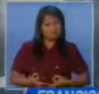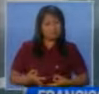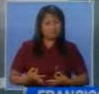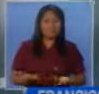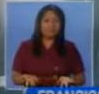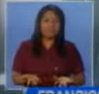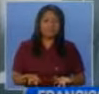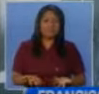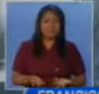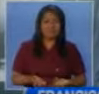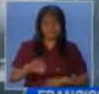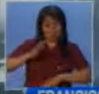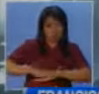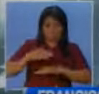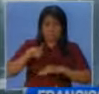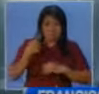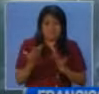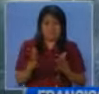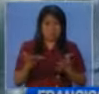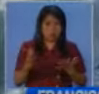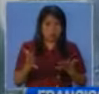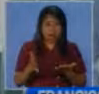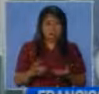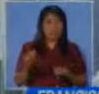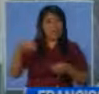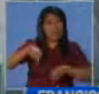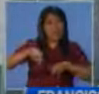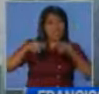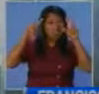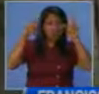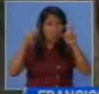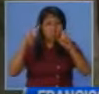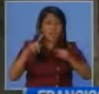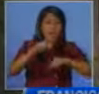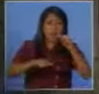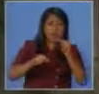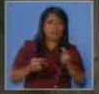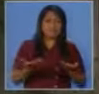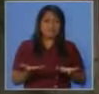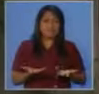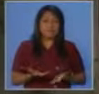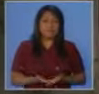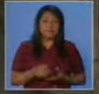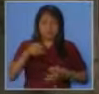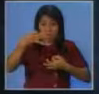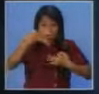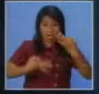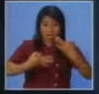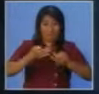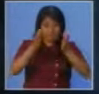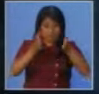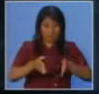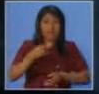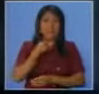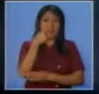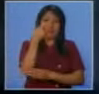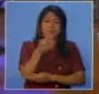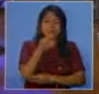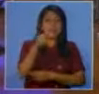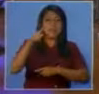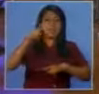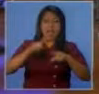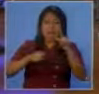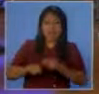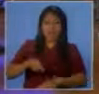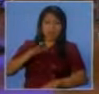nada y está demostrado que no tengo ninguna relación con este caso y sin embargo soy el único que va preso. El fiscal general ha dicho a su turno que para la acusación